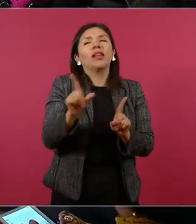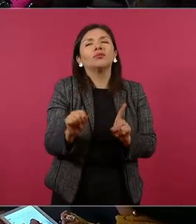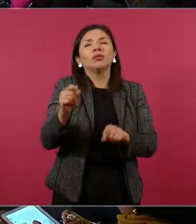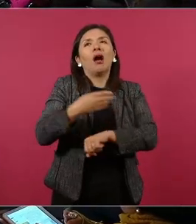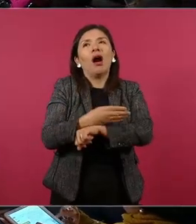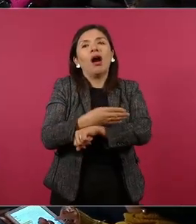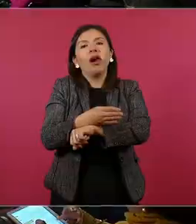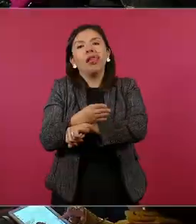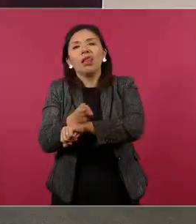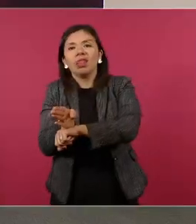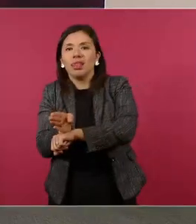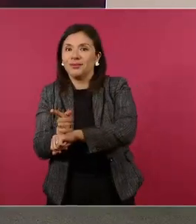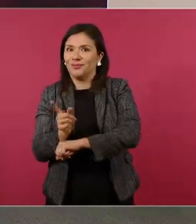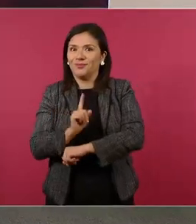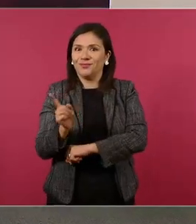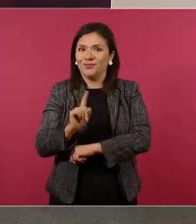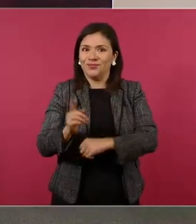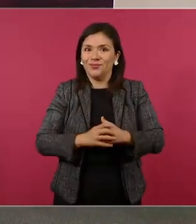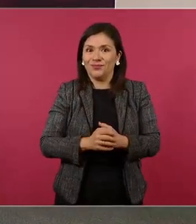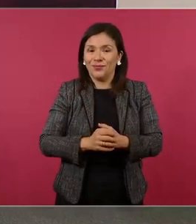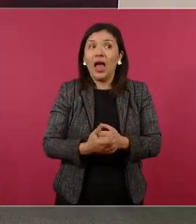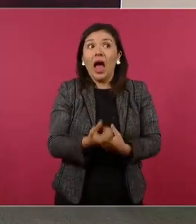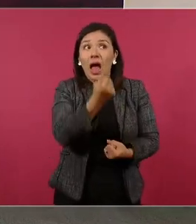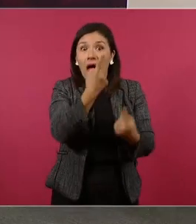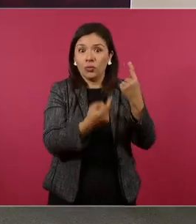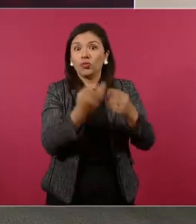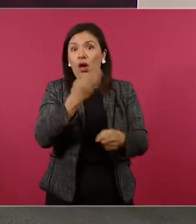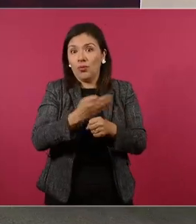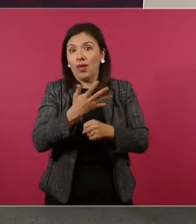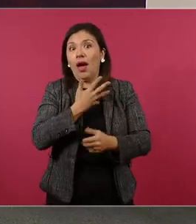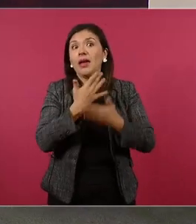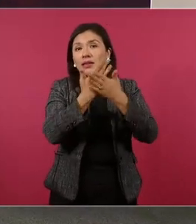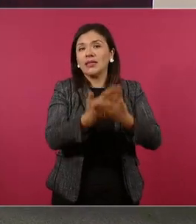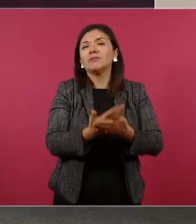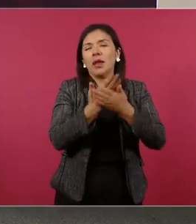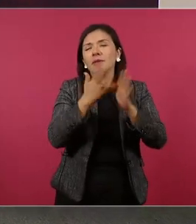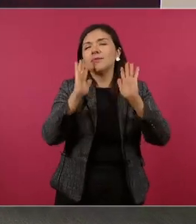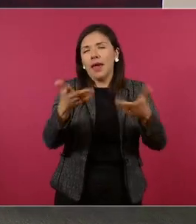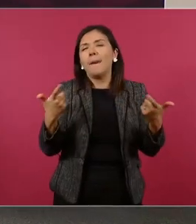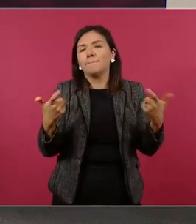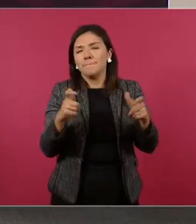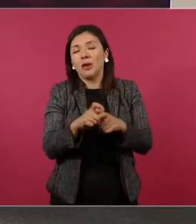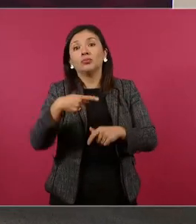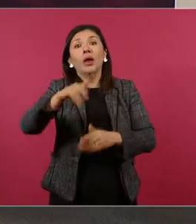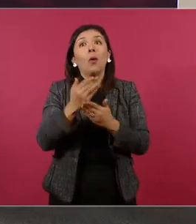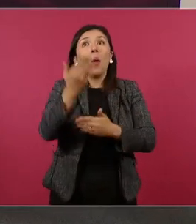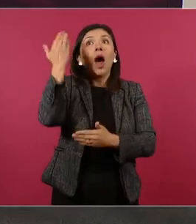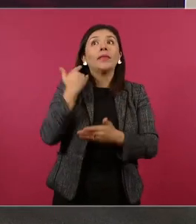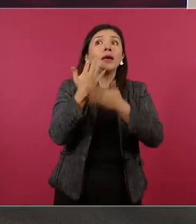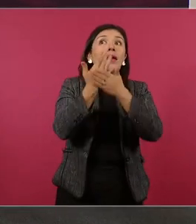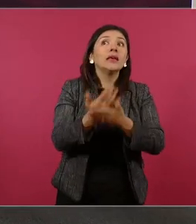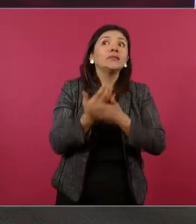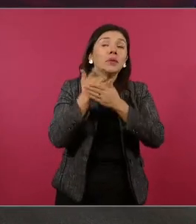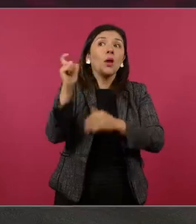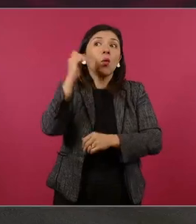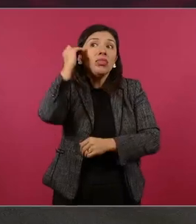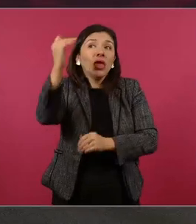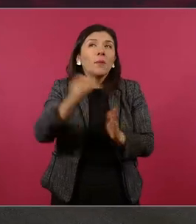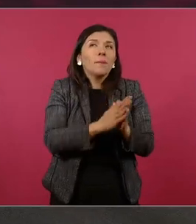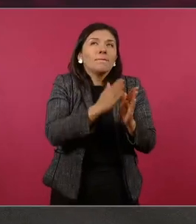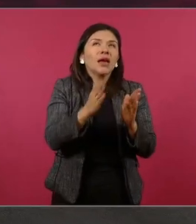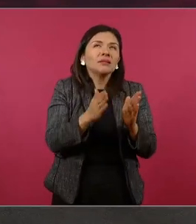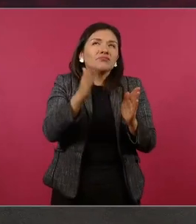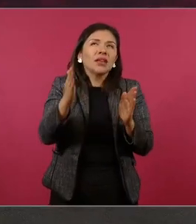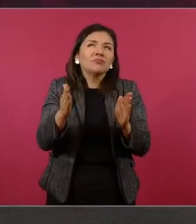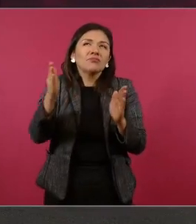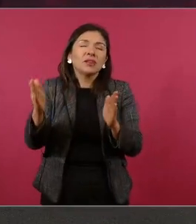algunos que están esperando ya no tanto pero antes sí estaban esperando que pasara el tiempo